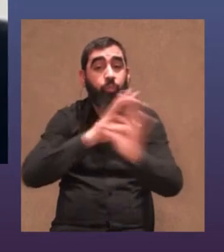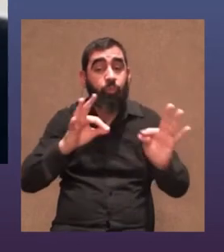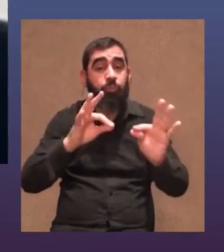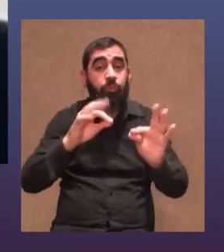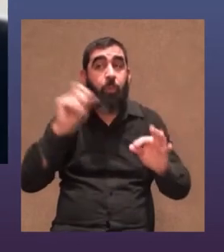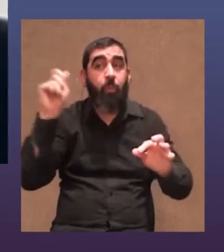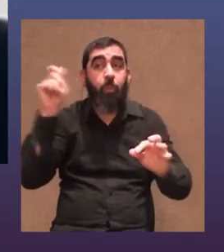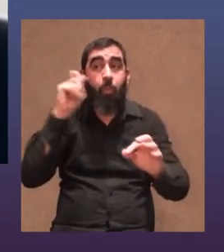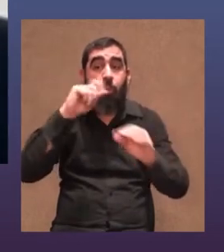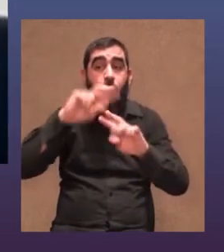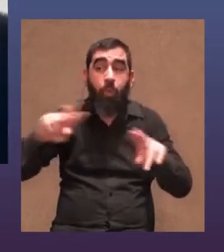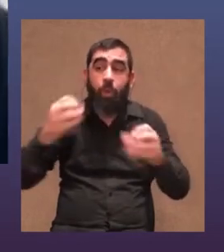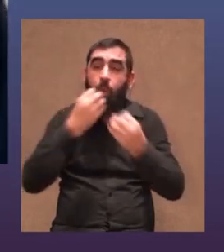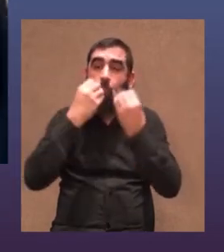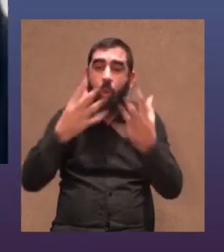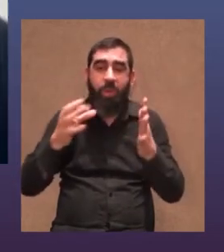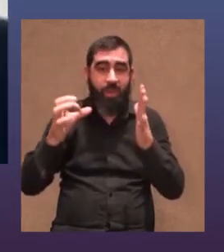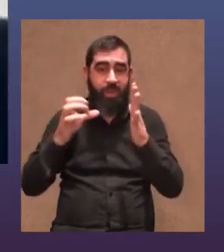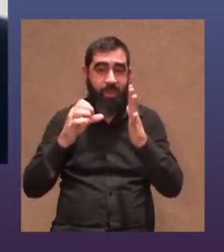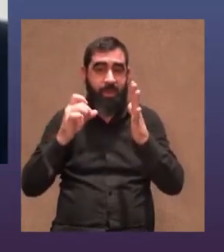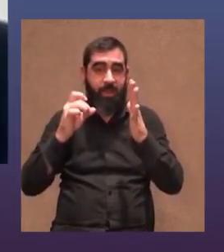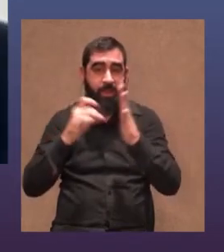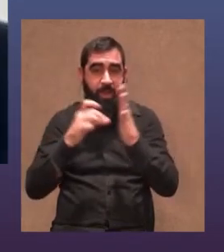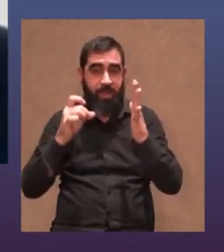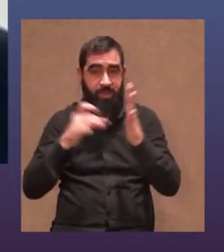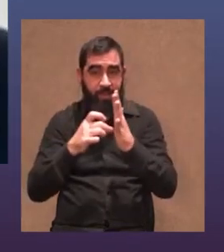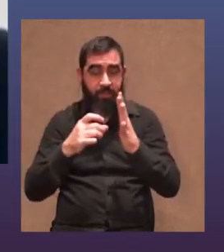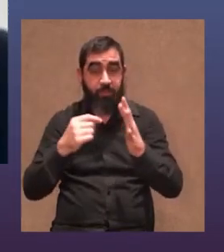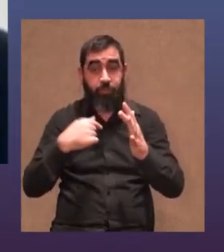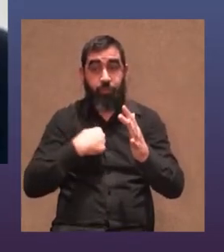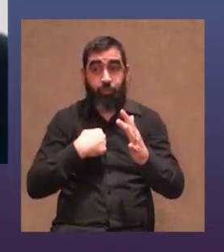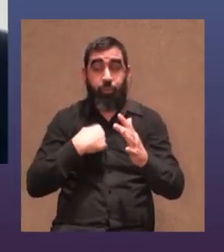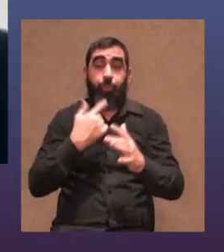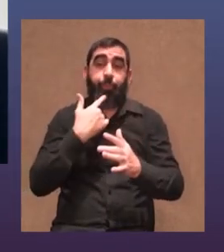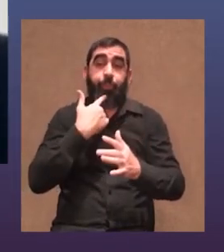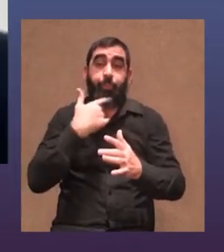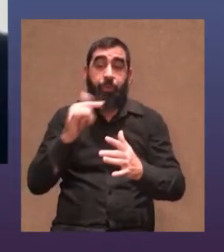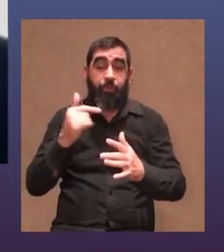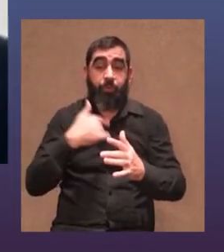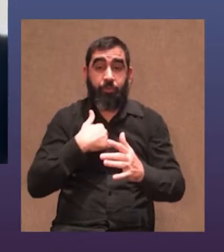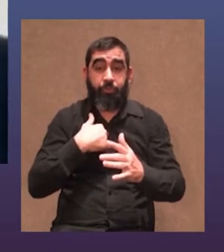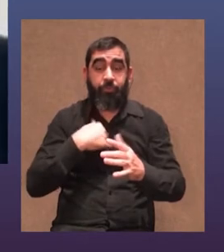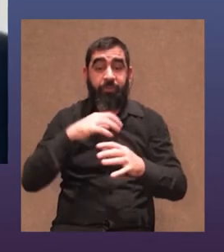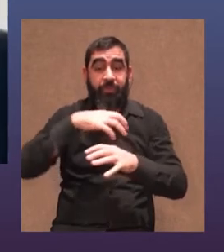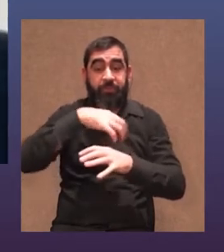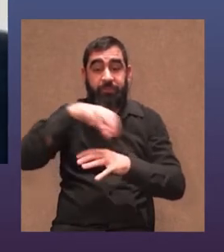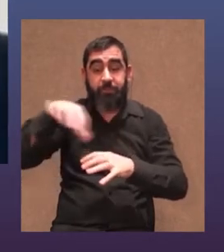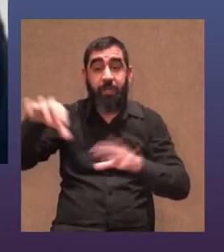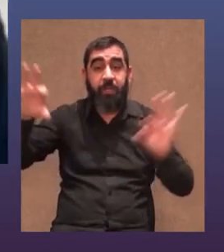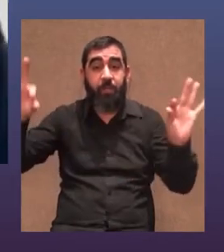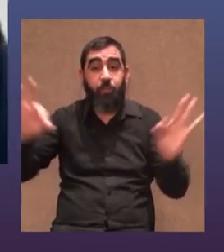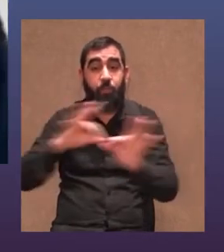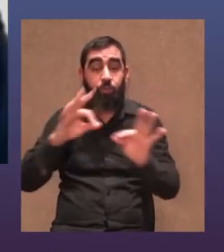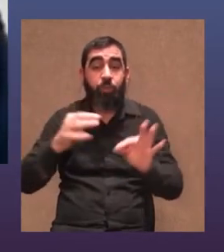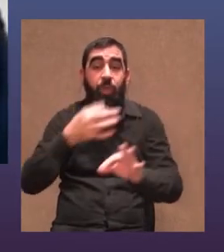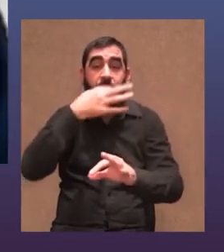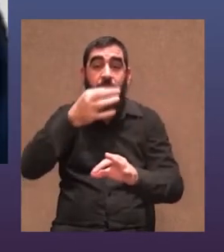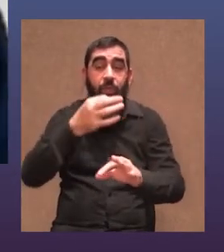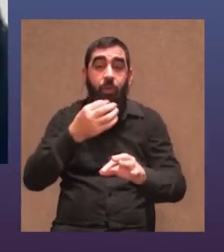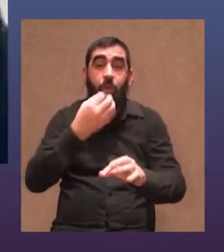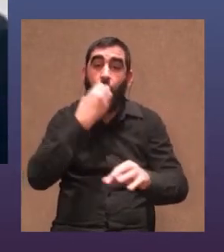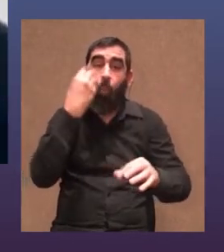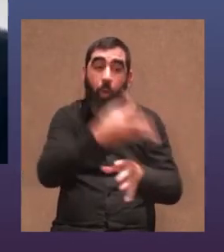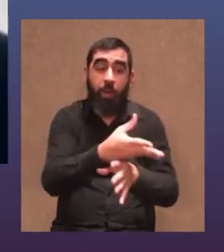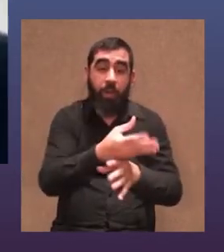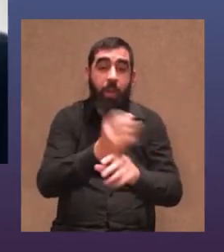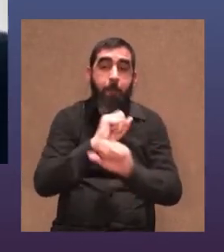popular de buena calidad. Yo si hiciera una clasificación de música, yo la clasificaría entre música buena y